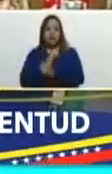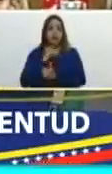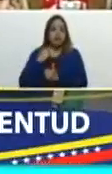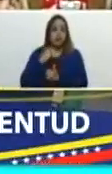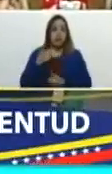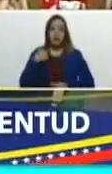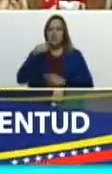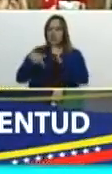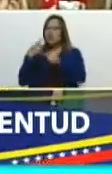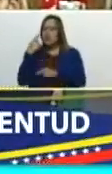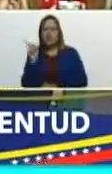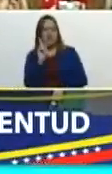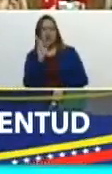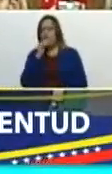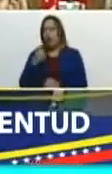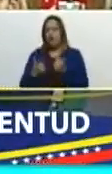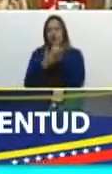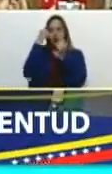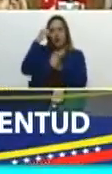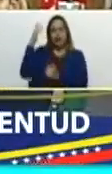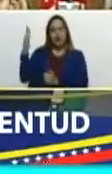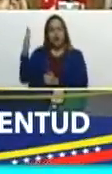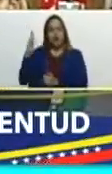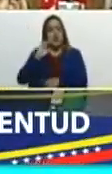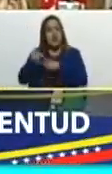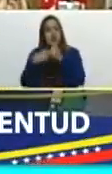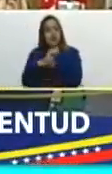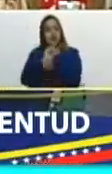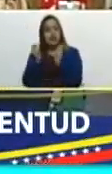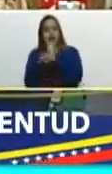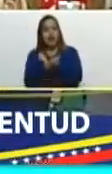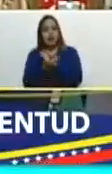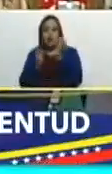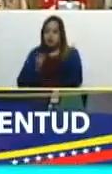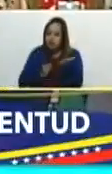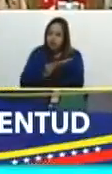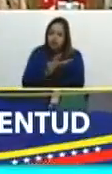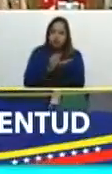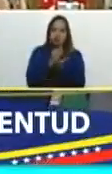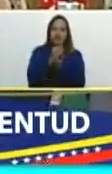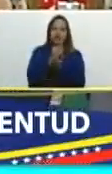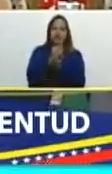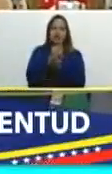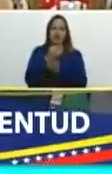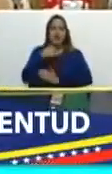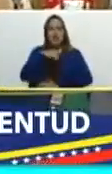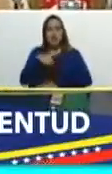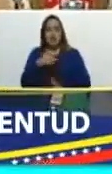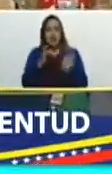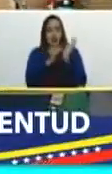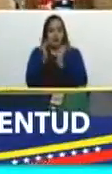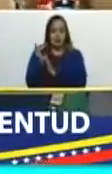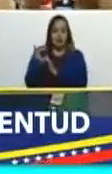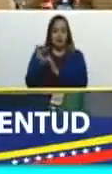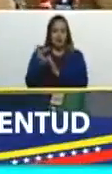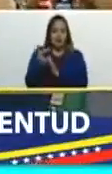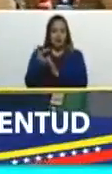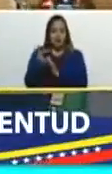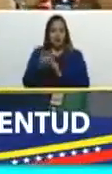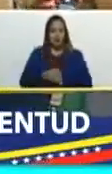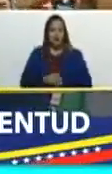declararme ateo y luego a convertirme en un ferviente devoto de nuestro Señor Jesucristo, en